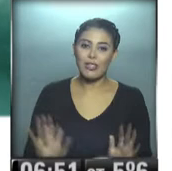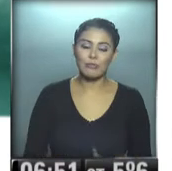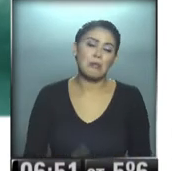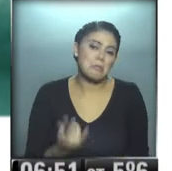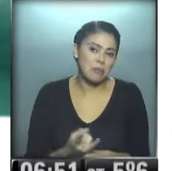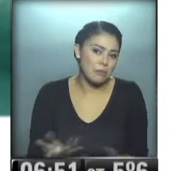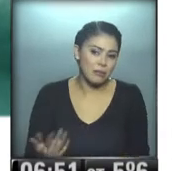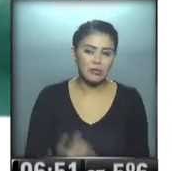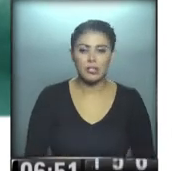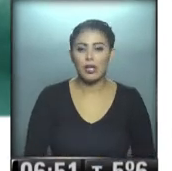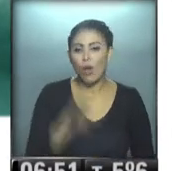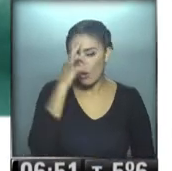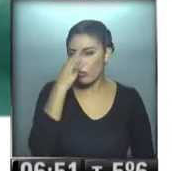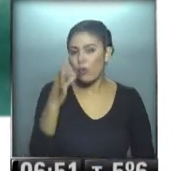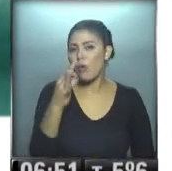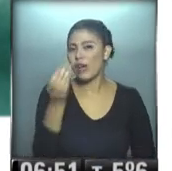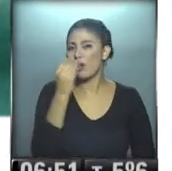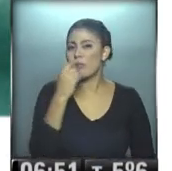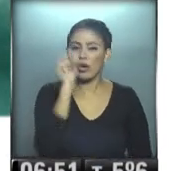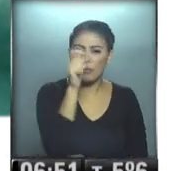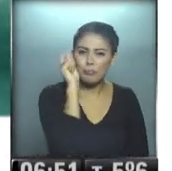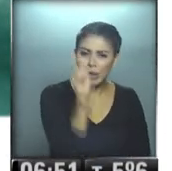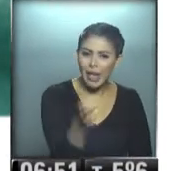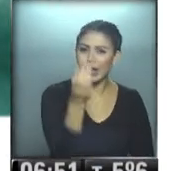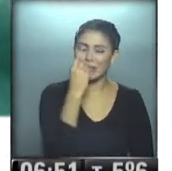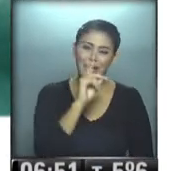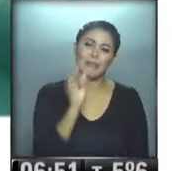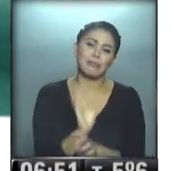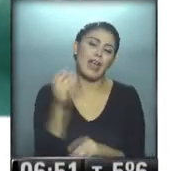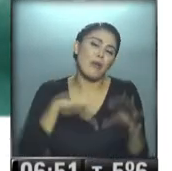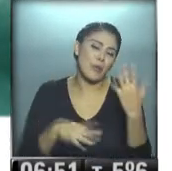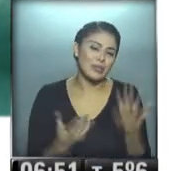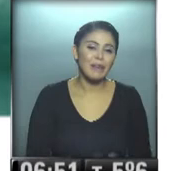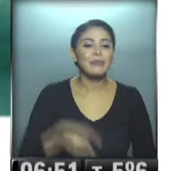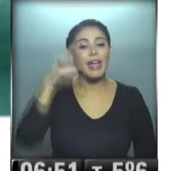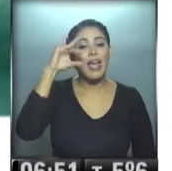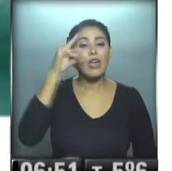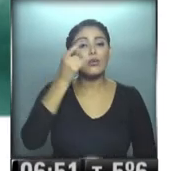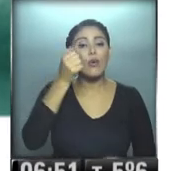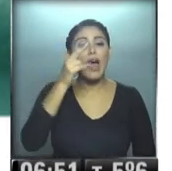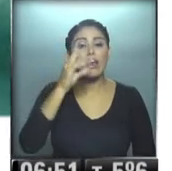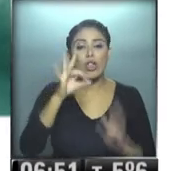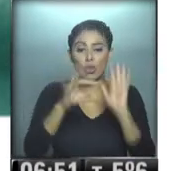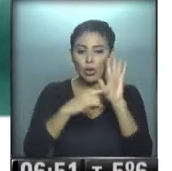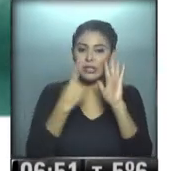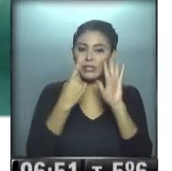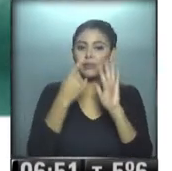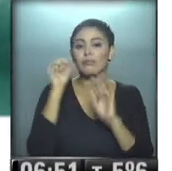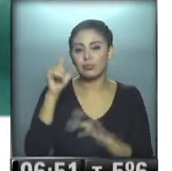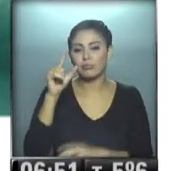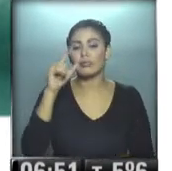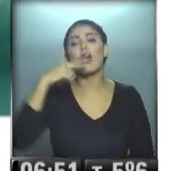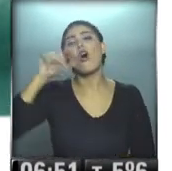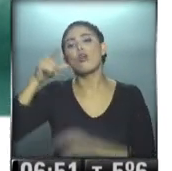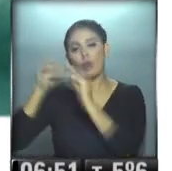siempre, nunca nadie come lo que pesca. Es verdad eso. Es una de las excusas. Bueno, Eduardo Rubén Salguero, Salvo Sosa, que es un gran